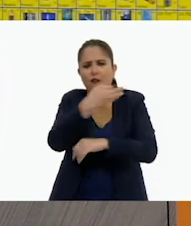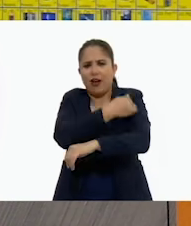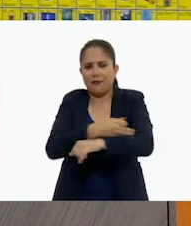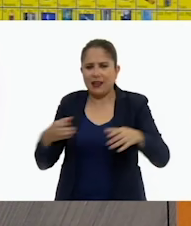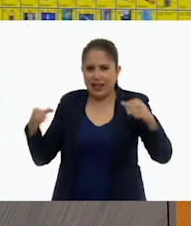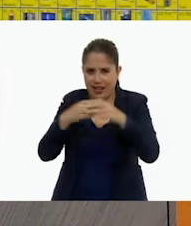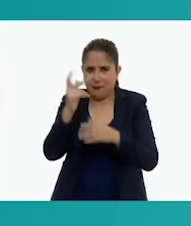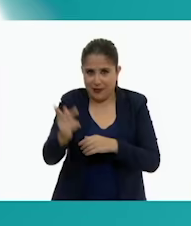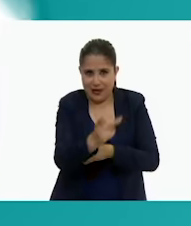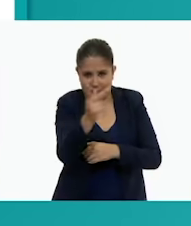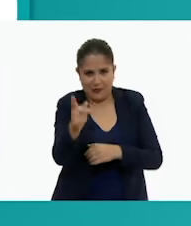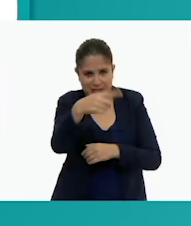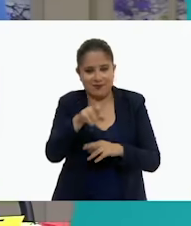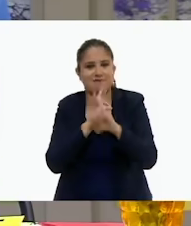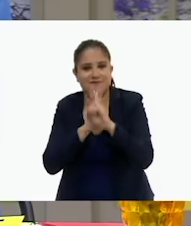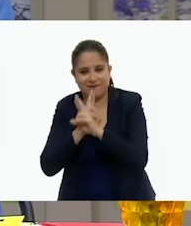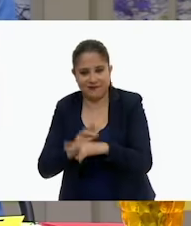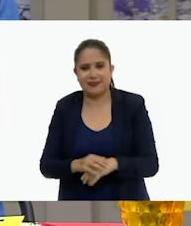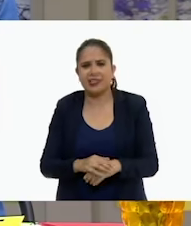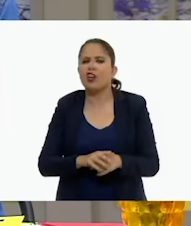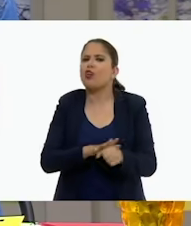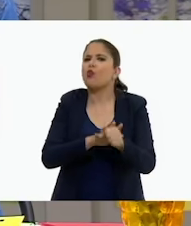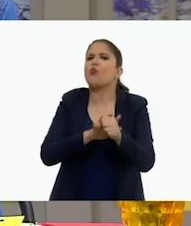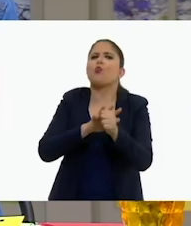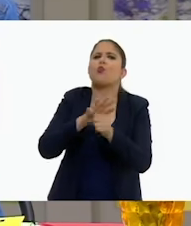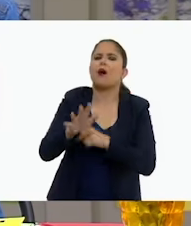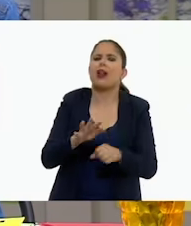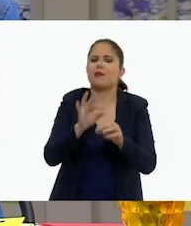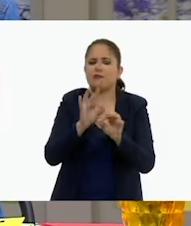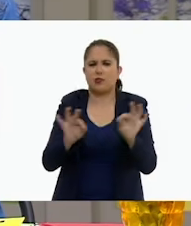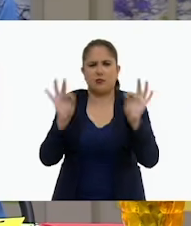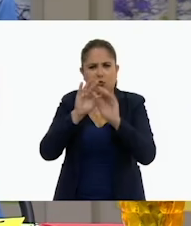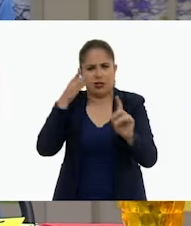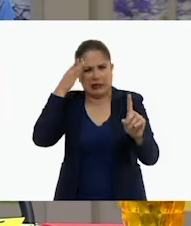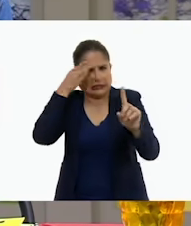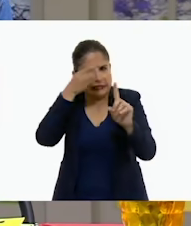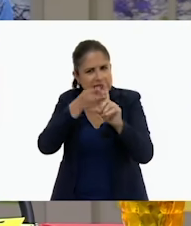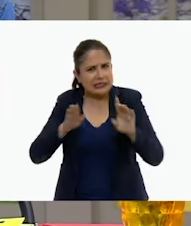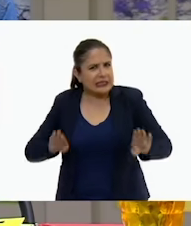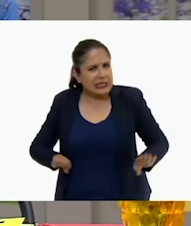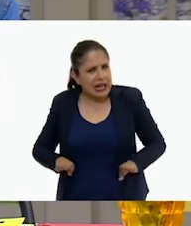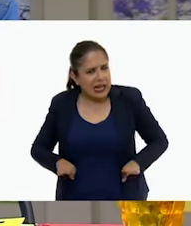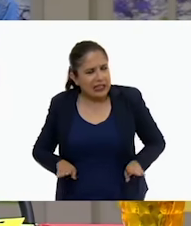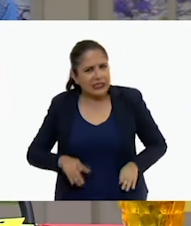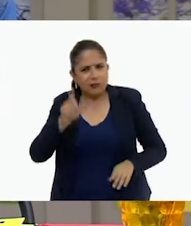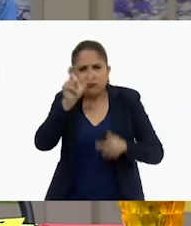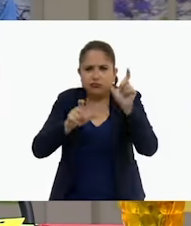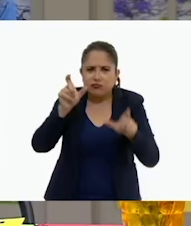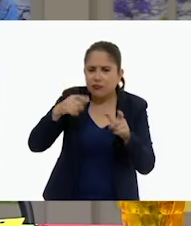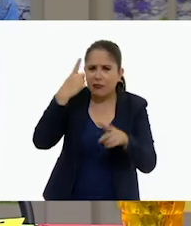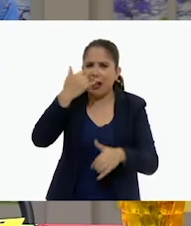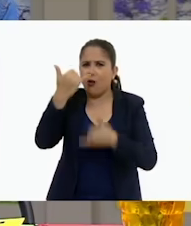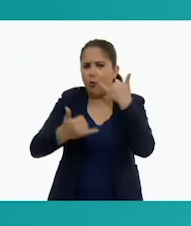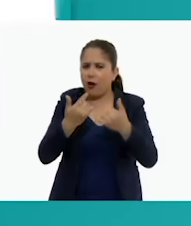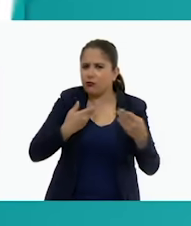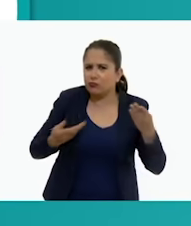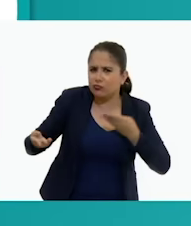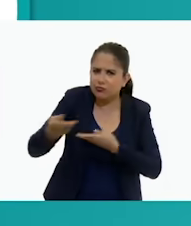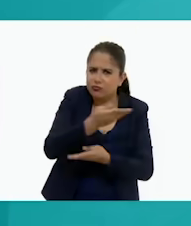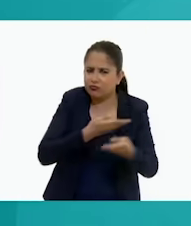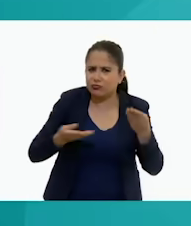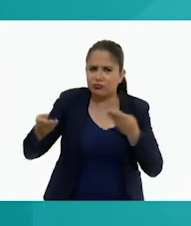las siguientes preguntas. ¿Cuál es la principal característica y cuáles son las ventajas de los juegos cooperativos?